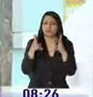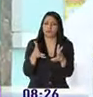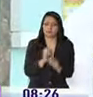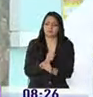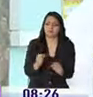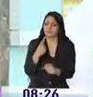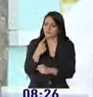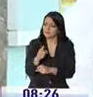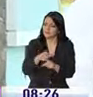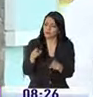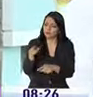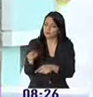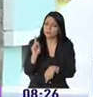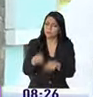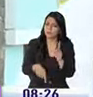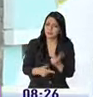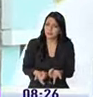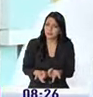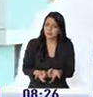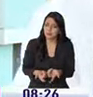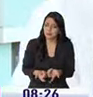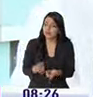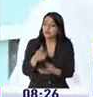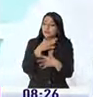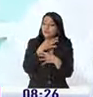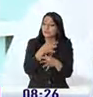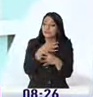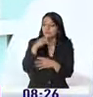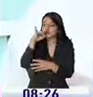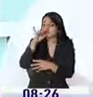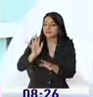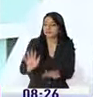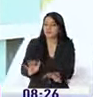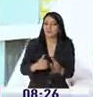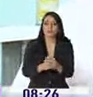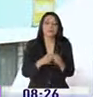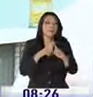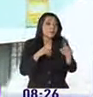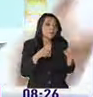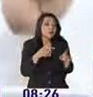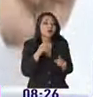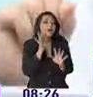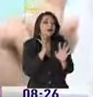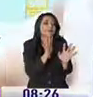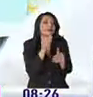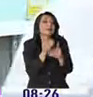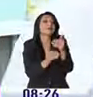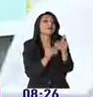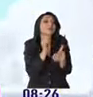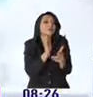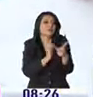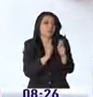pero Juanito, dice, pero es que no me gustan los niños. Es que, señorita, eso vamos a evitar.